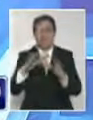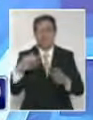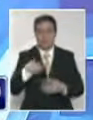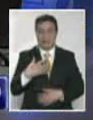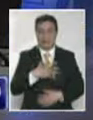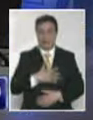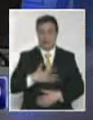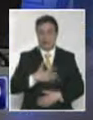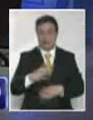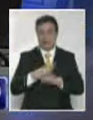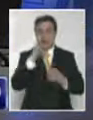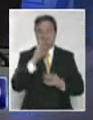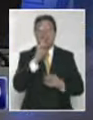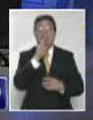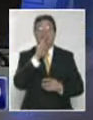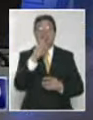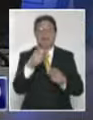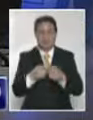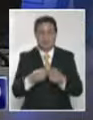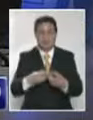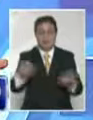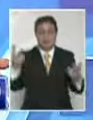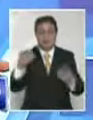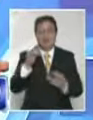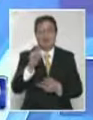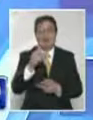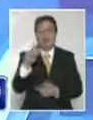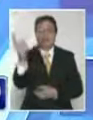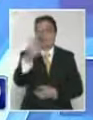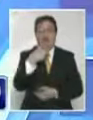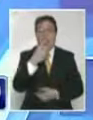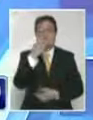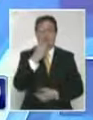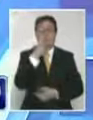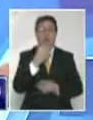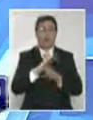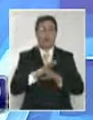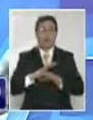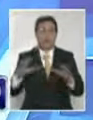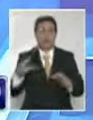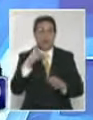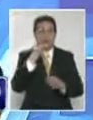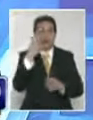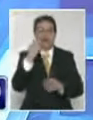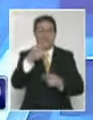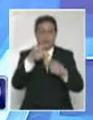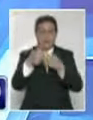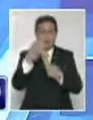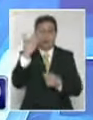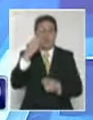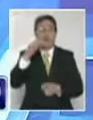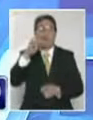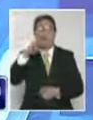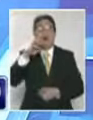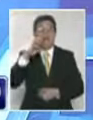estaba haciendo televisión y dando a conocer lo que nadie mostraba. Y hay casos increíbles como el del baleo de la María Paz